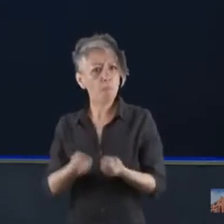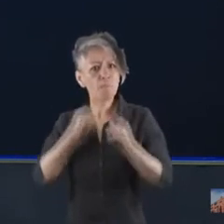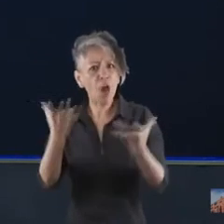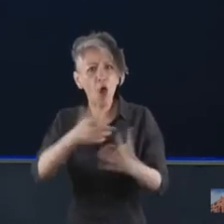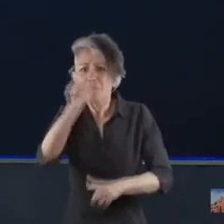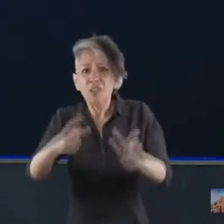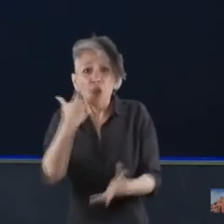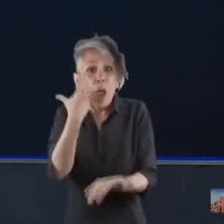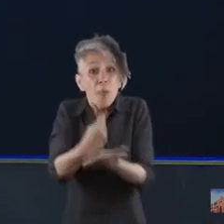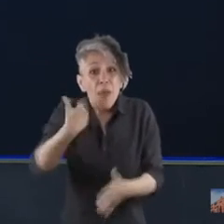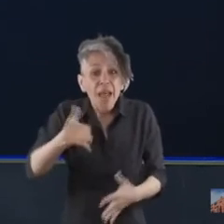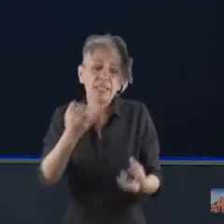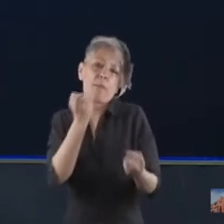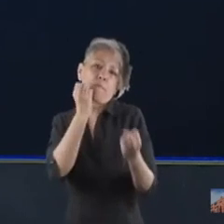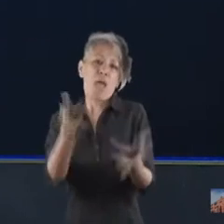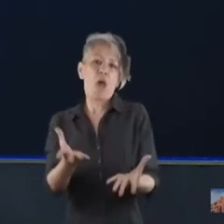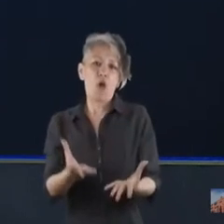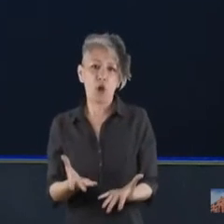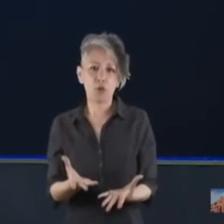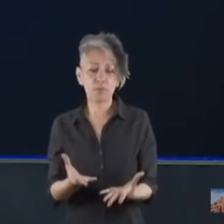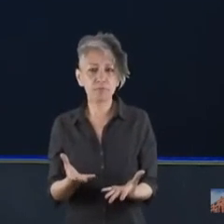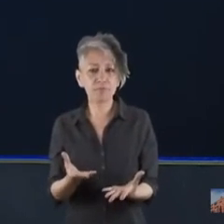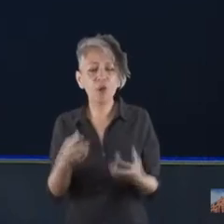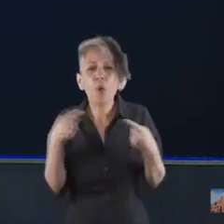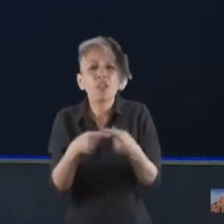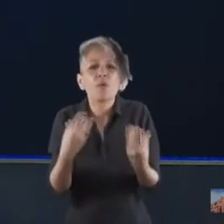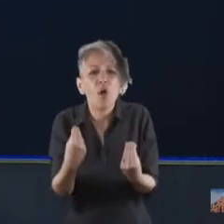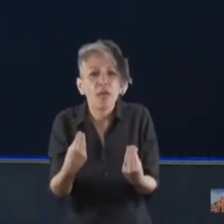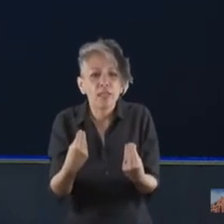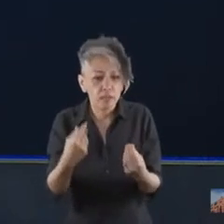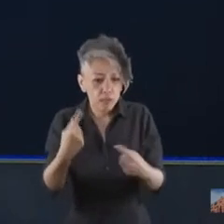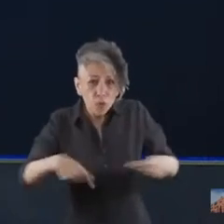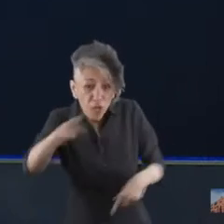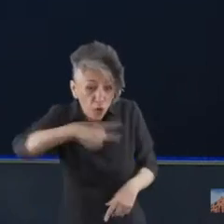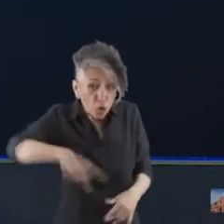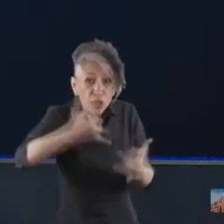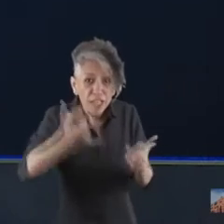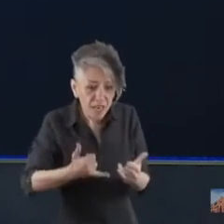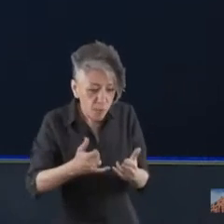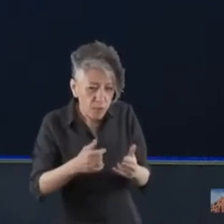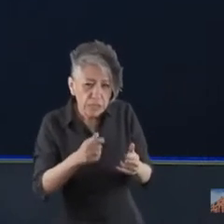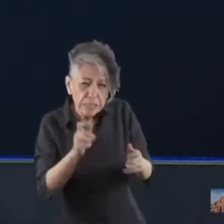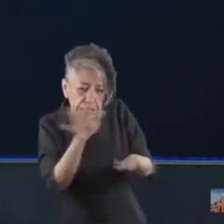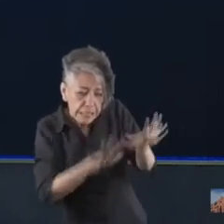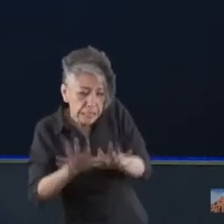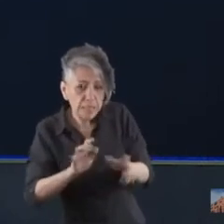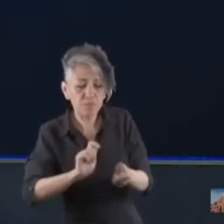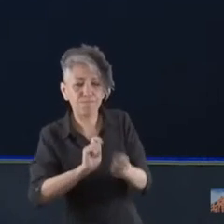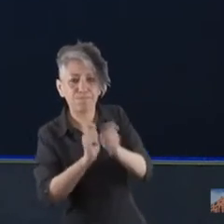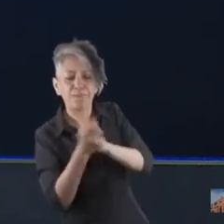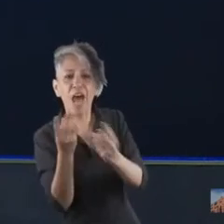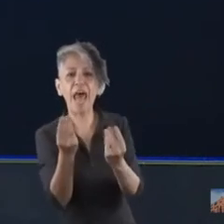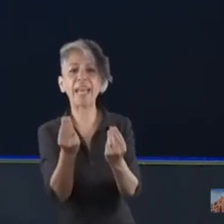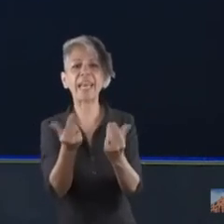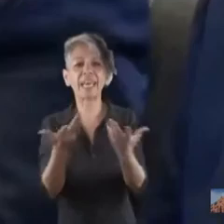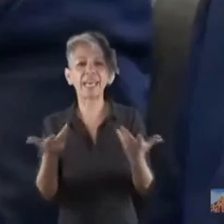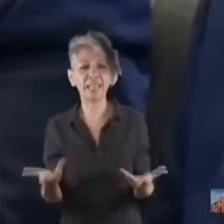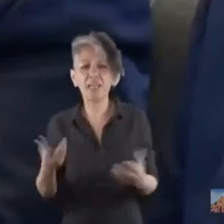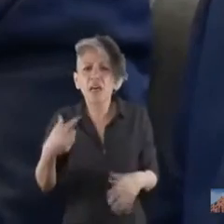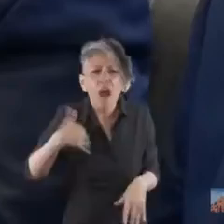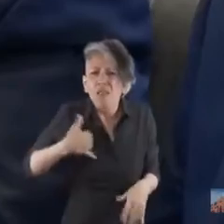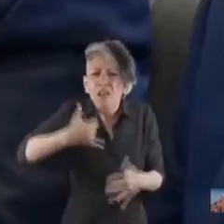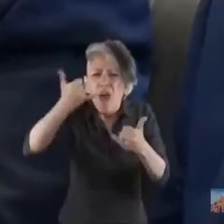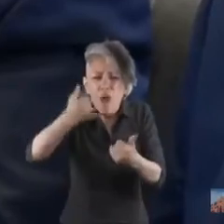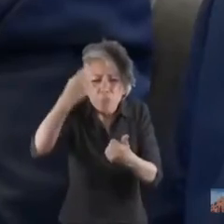mejor que podamos transformar nuestros recursos en riqueza la argentina es un país con recursos en vías de